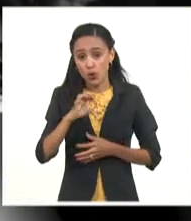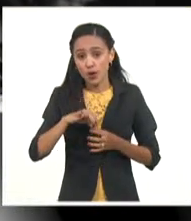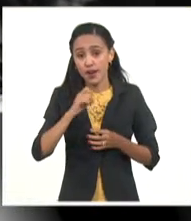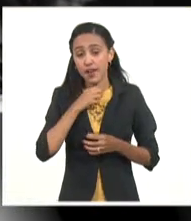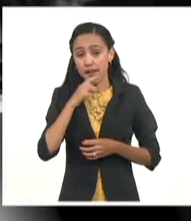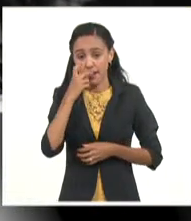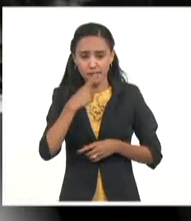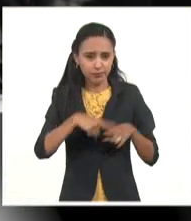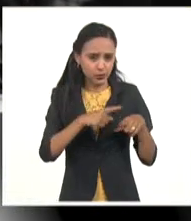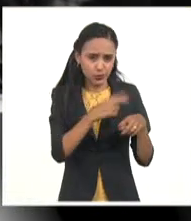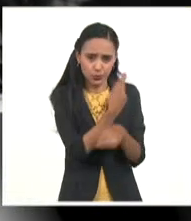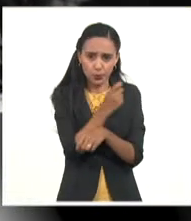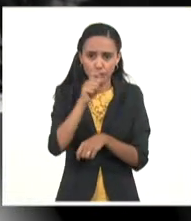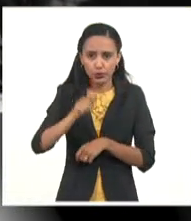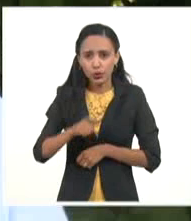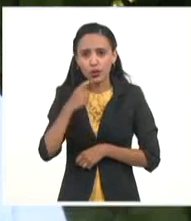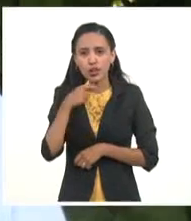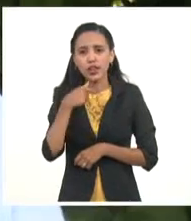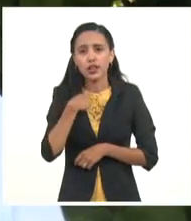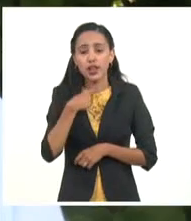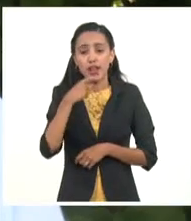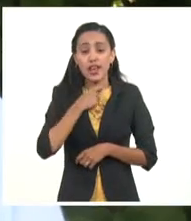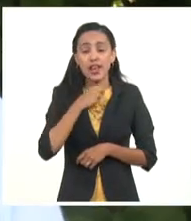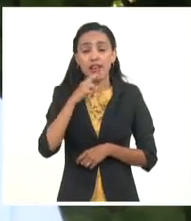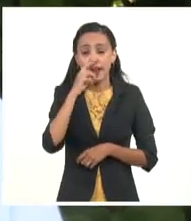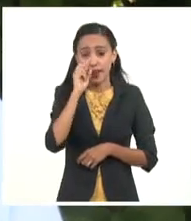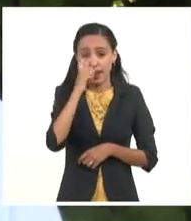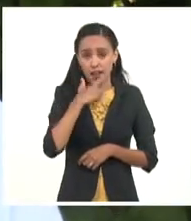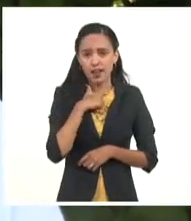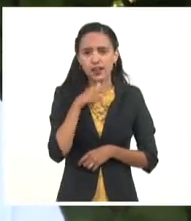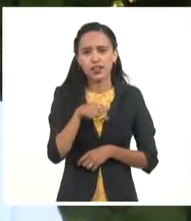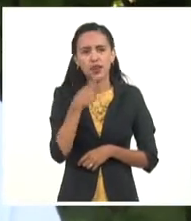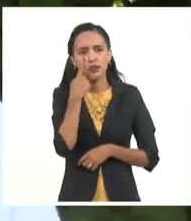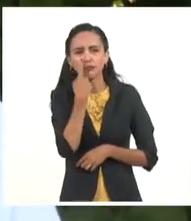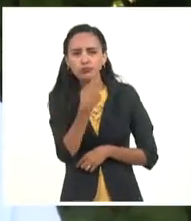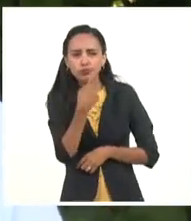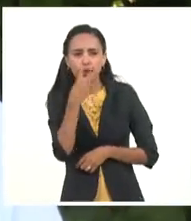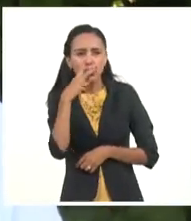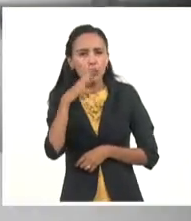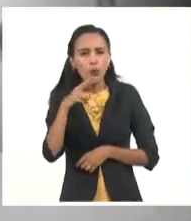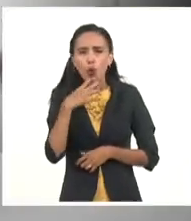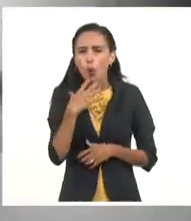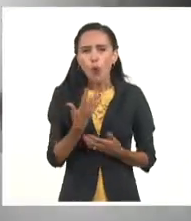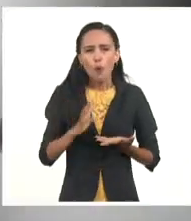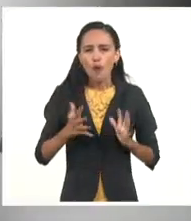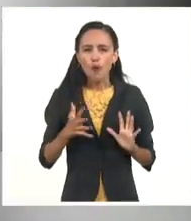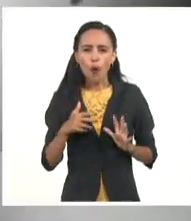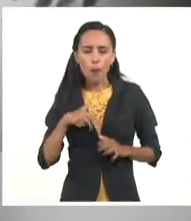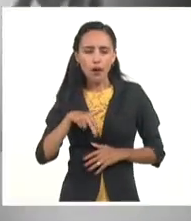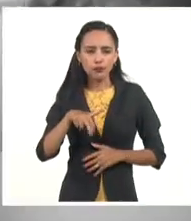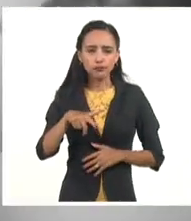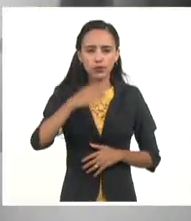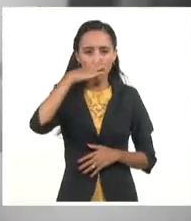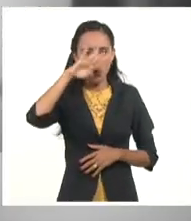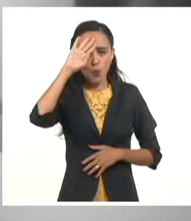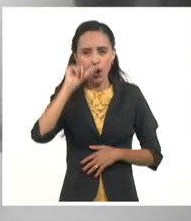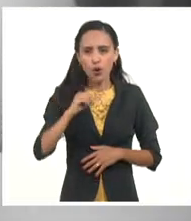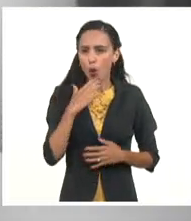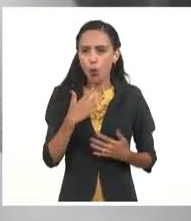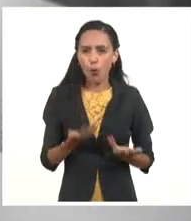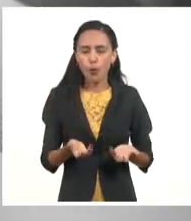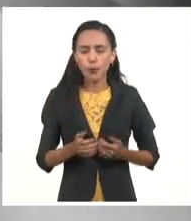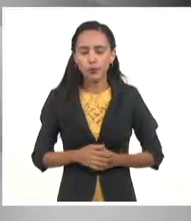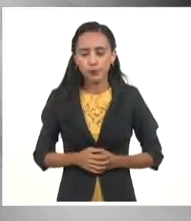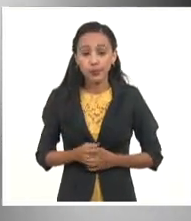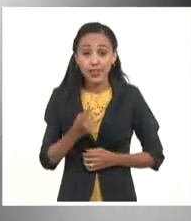empiezan a ven a noriega empiezan a observar ya buscar como se mueve un cubano el documental ramiro guerra siempre